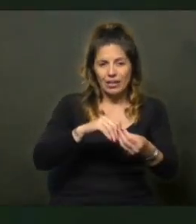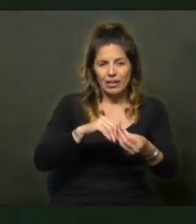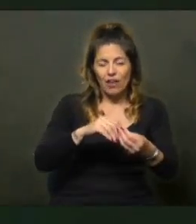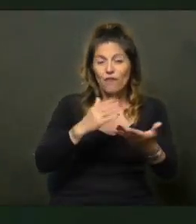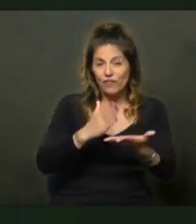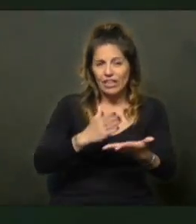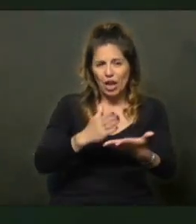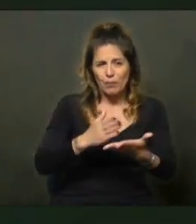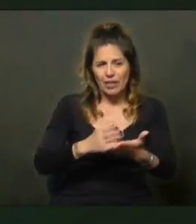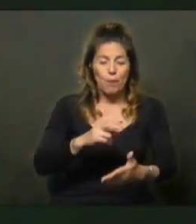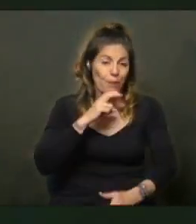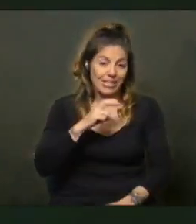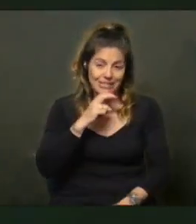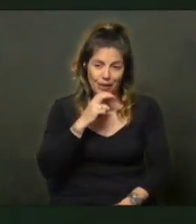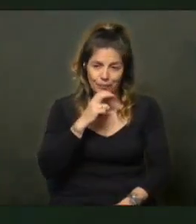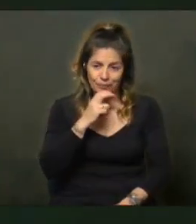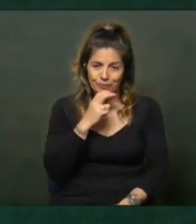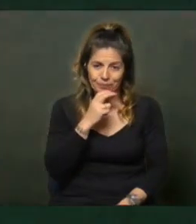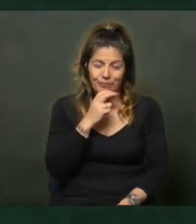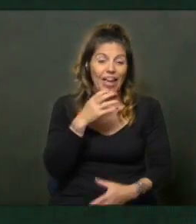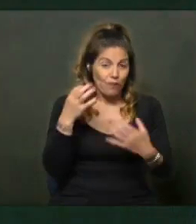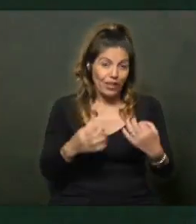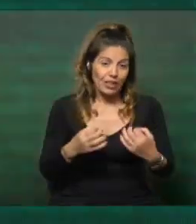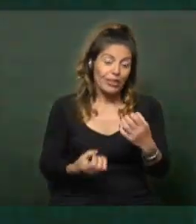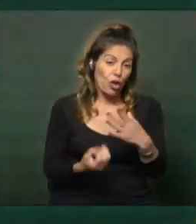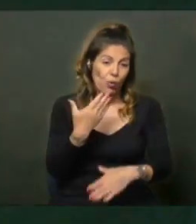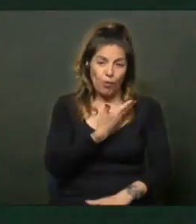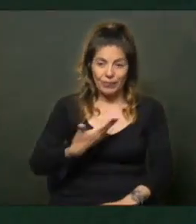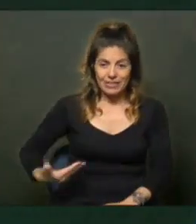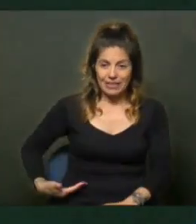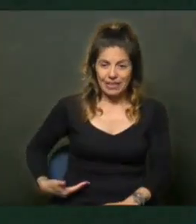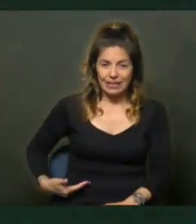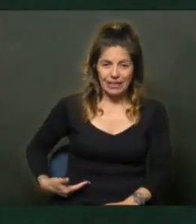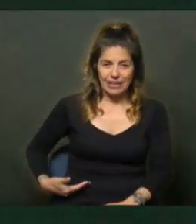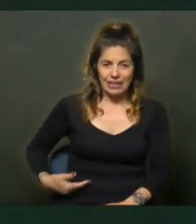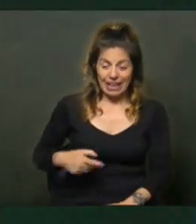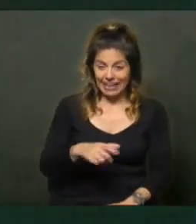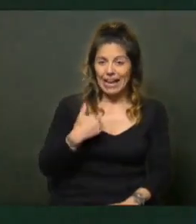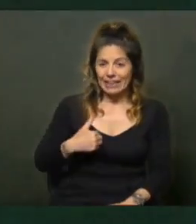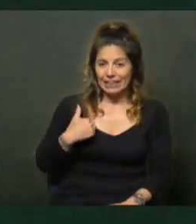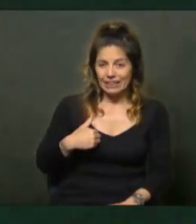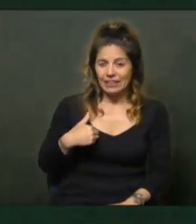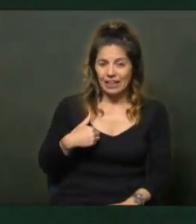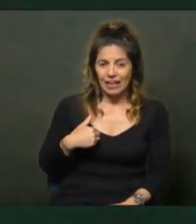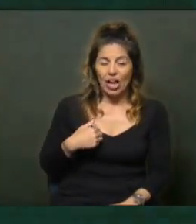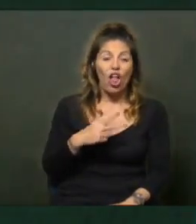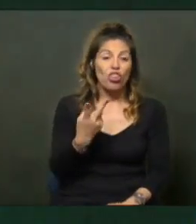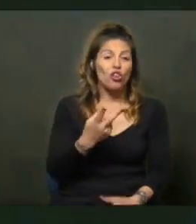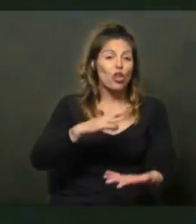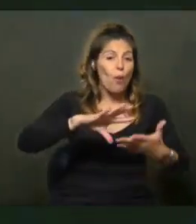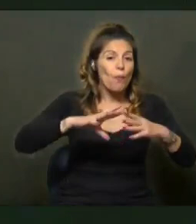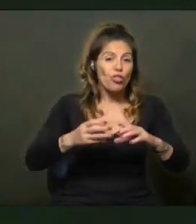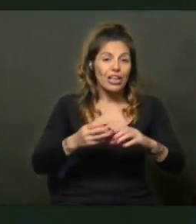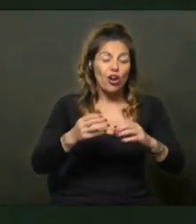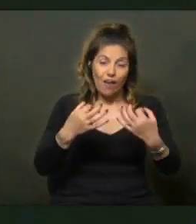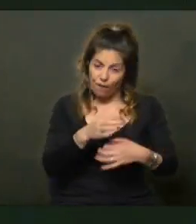finalmente masa verdad Así que efectivamente hay un nuevo presidente en en Argentina son dos modelos